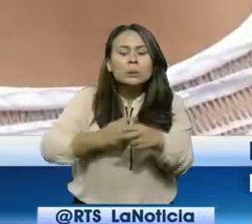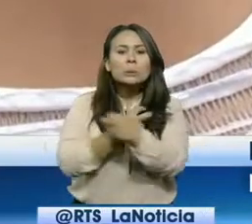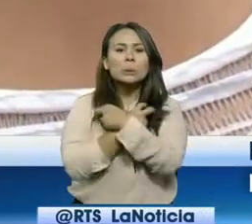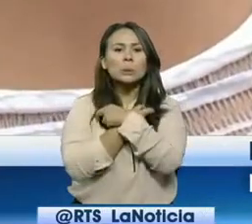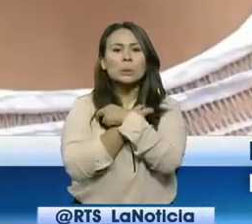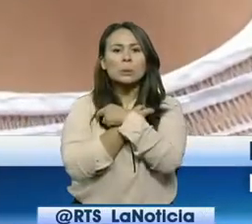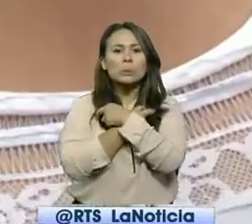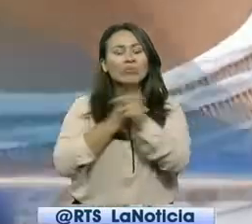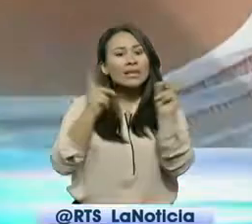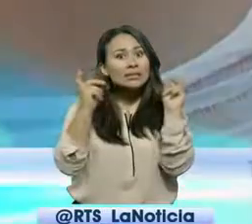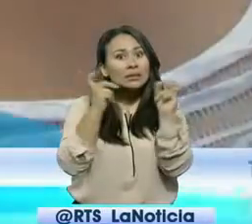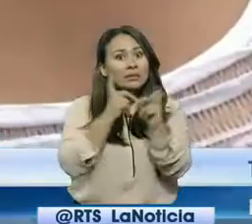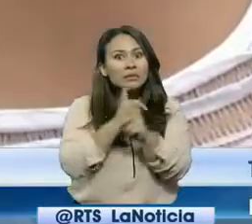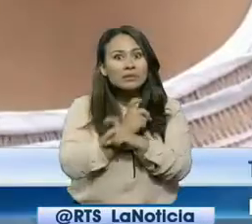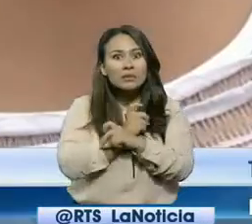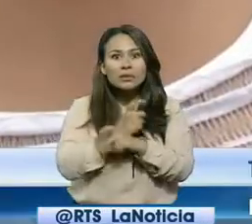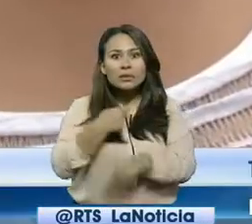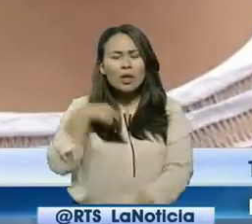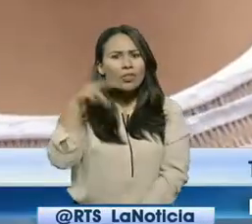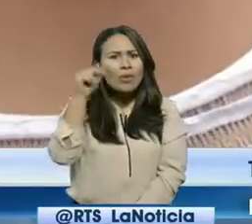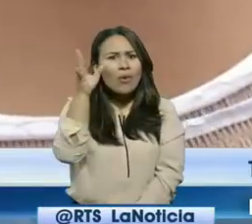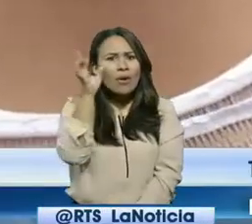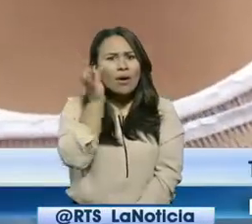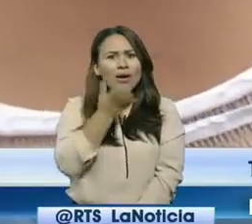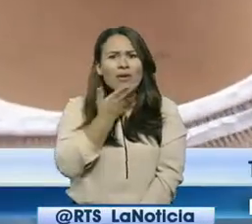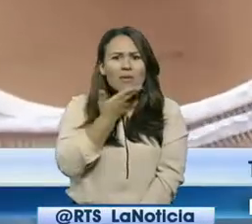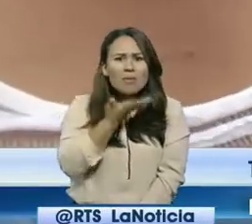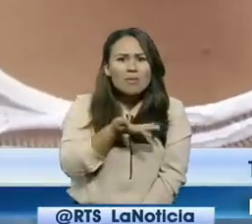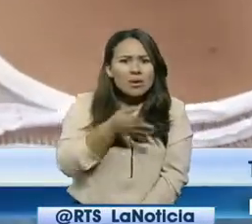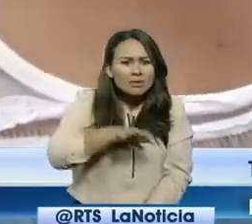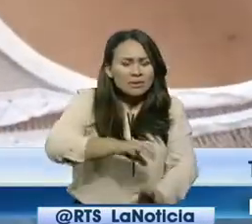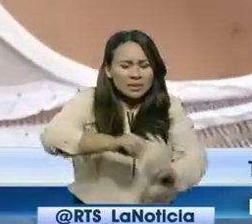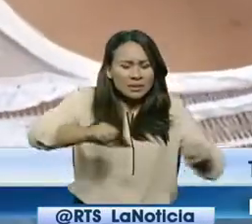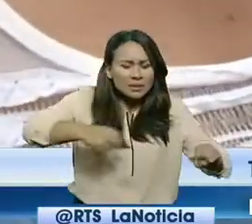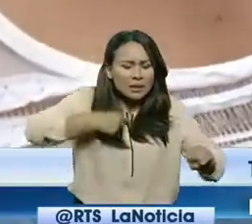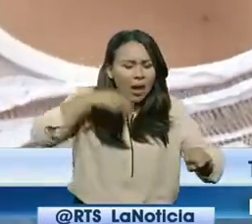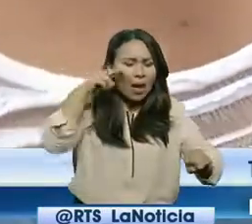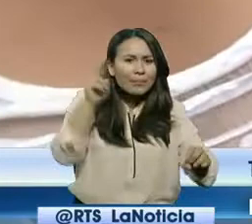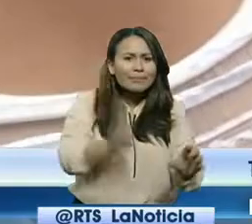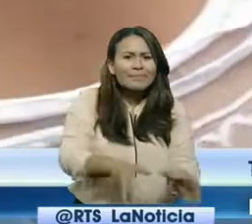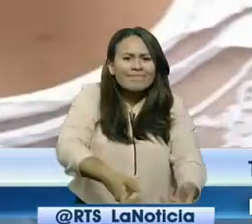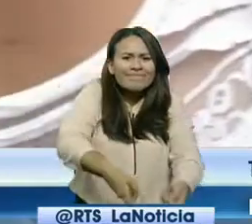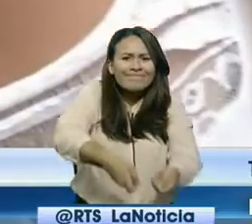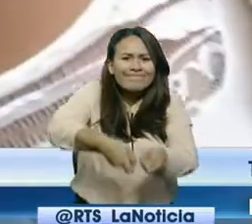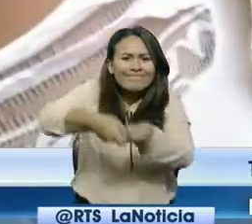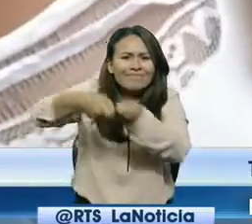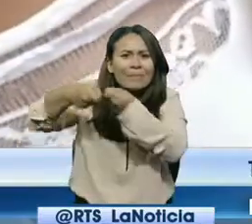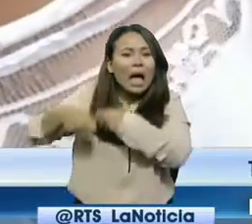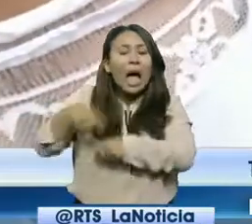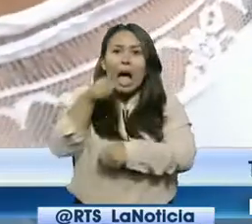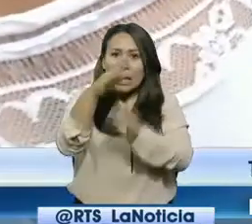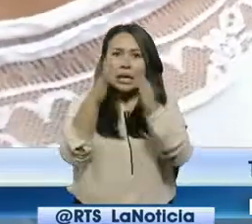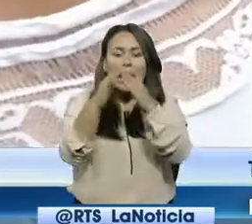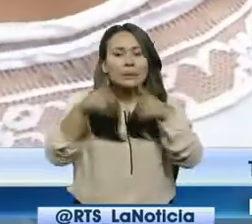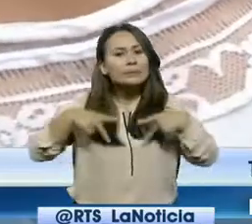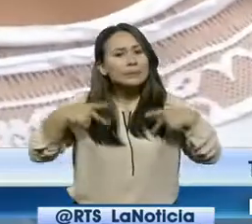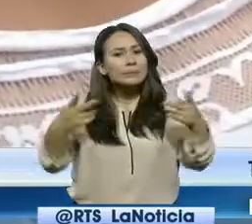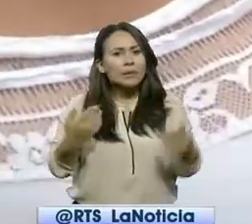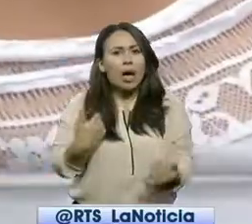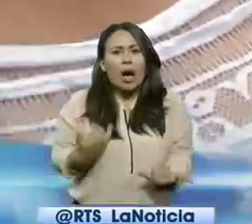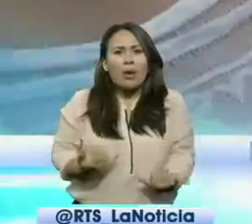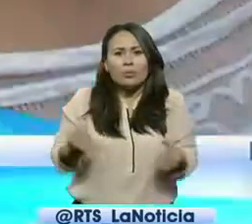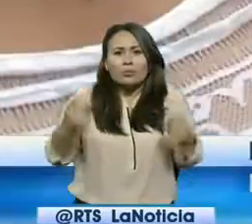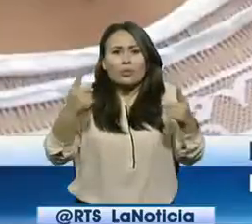era ese. Era el tiempo, pero no sé si esta hora se abría agua. Ahí vivía y ahí nos